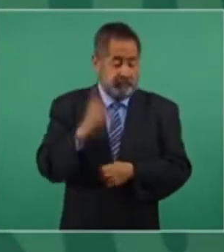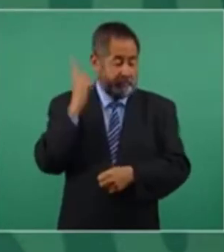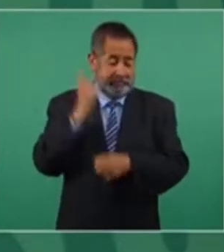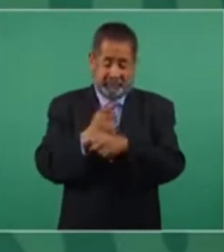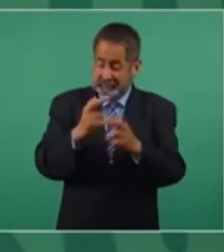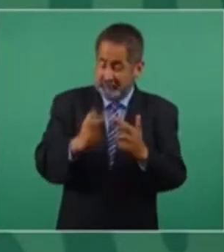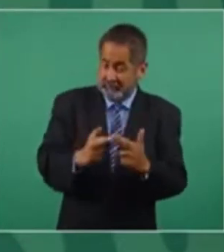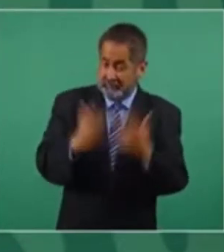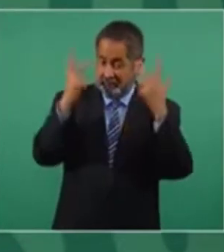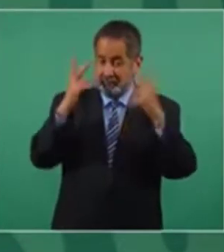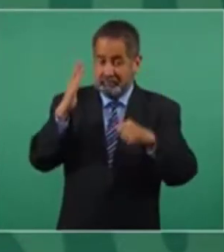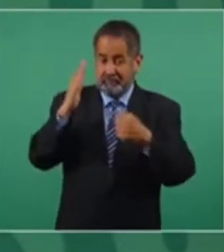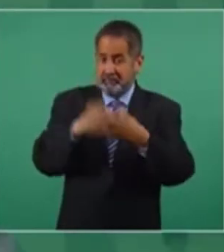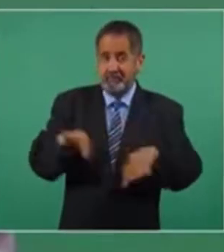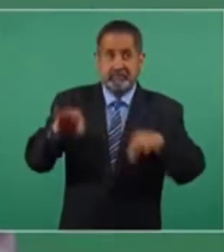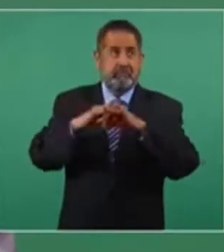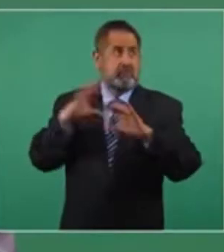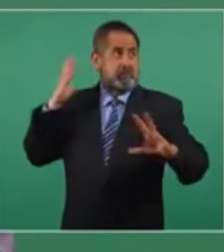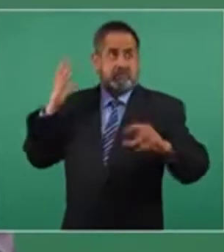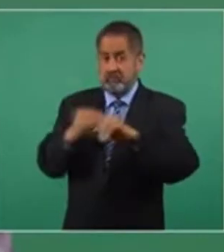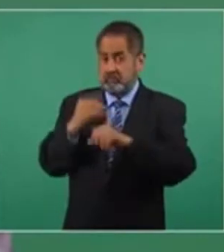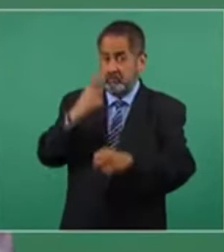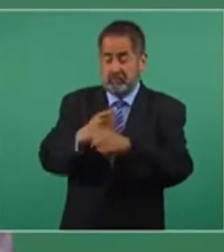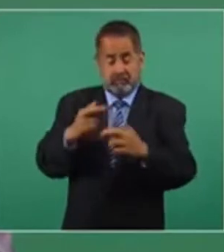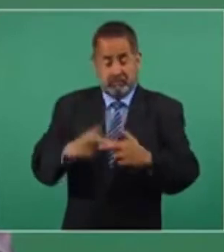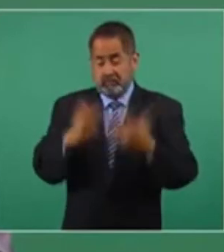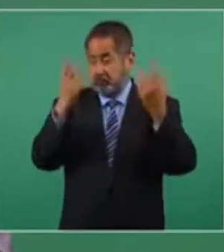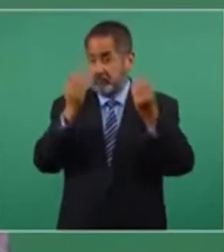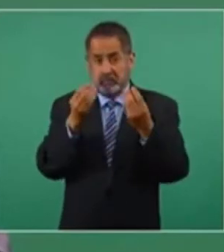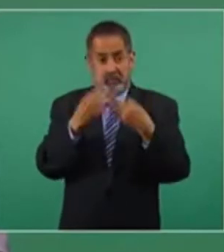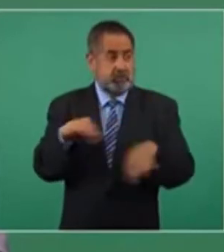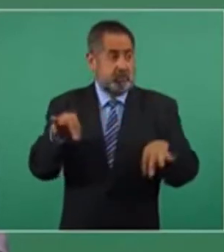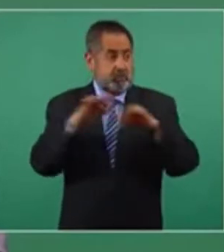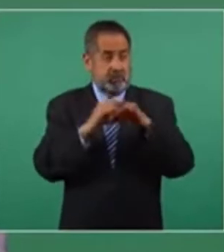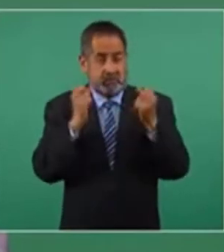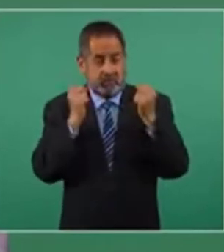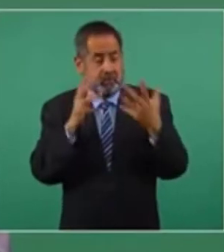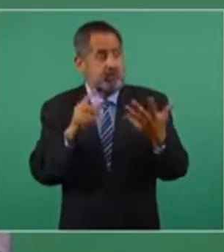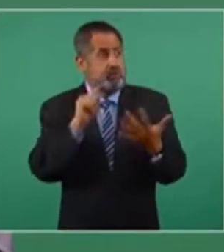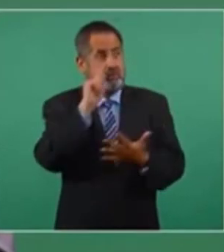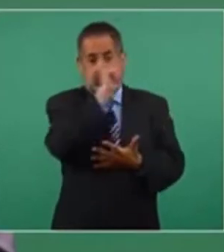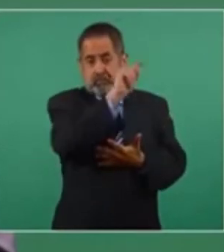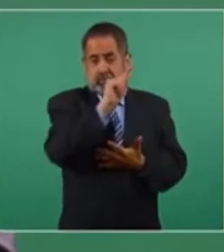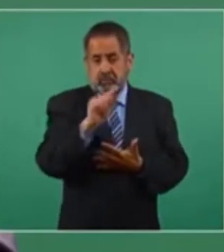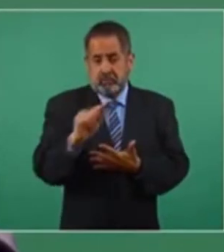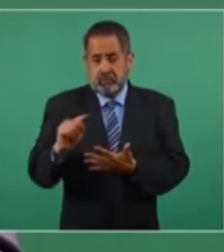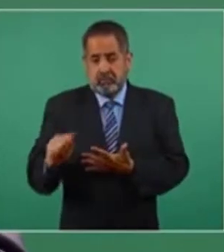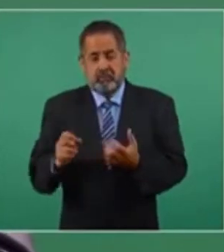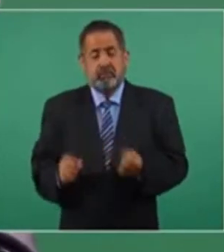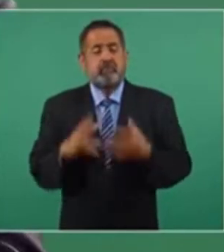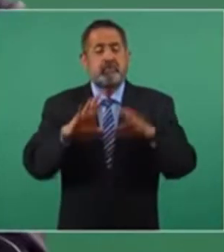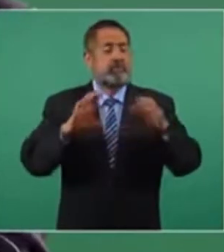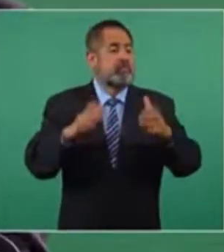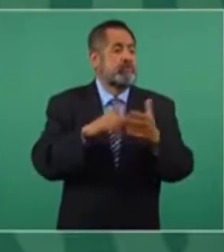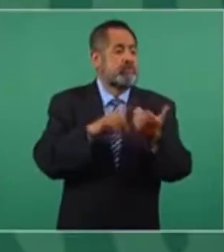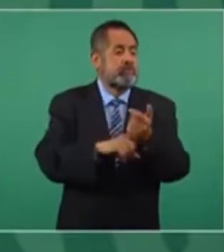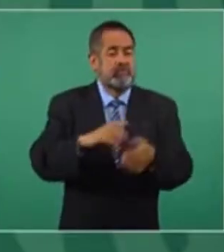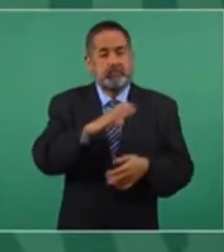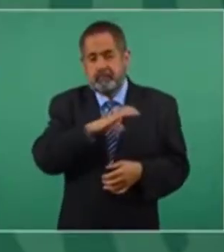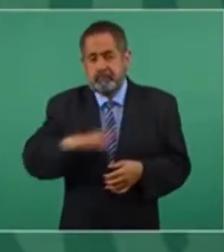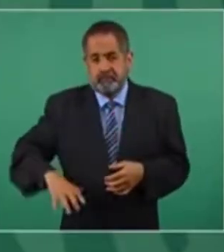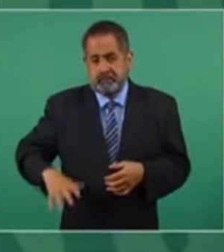más grande en los últimos tiempos en cuanto a el número de